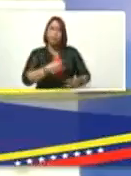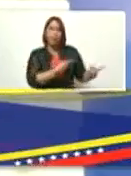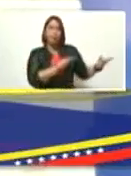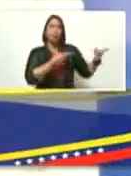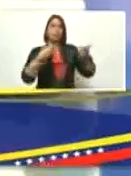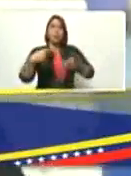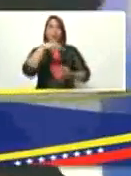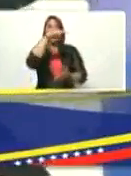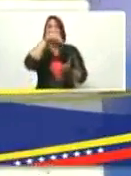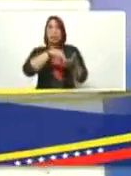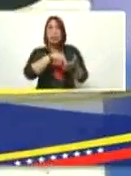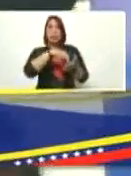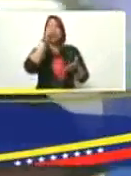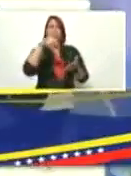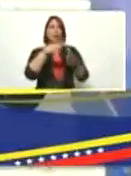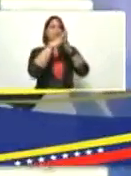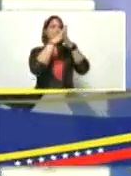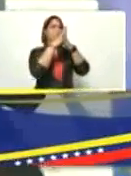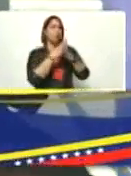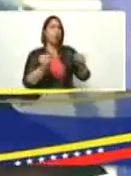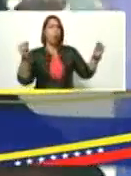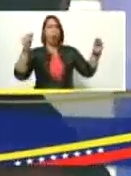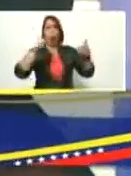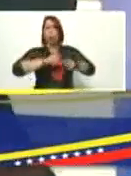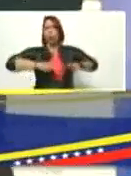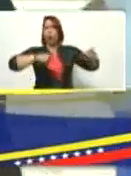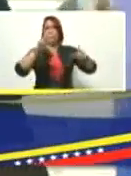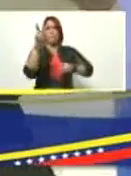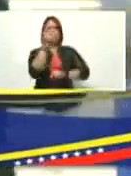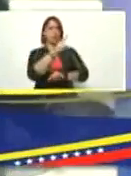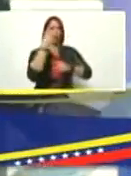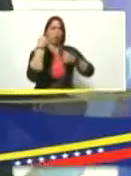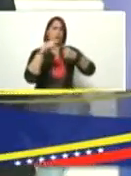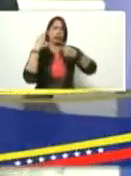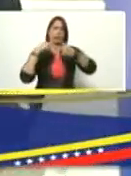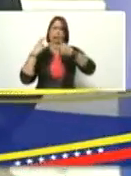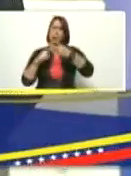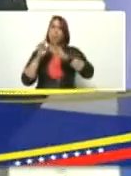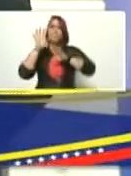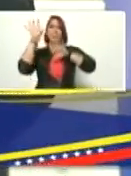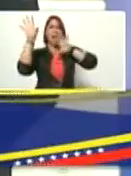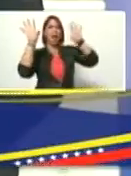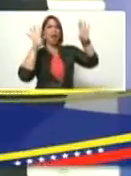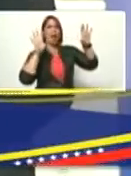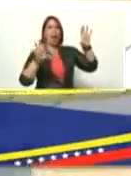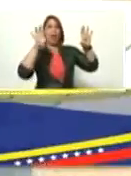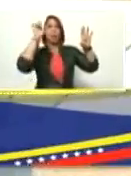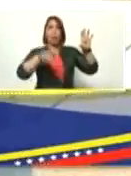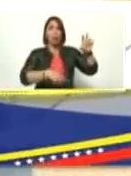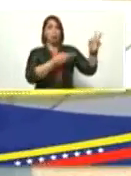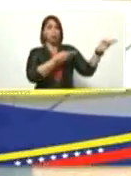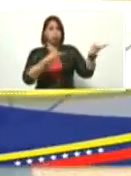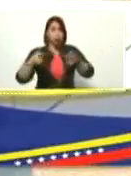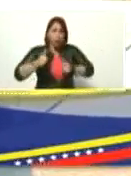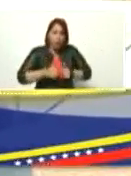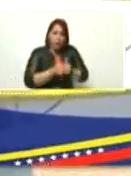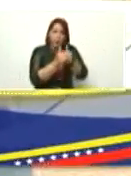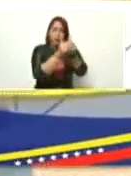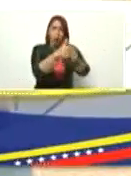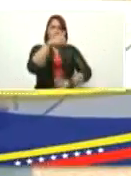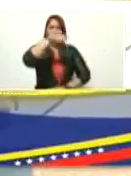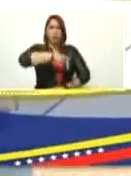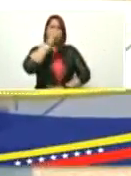invitados nacionales de todo el territorio nacional, de distintos países que nos acompañan.